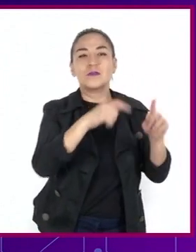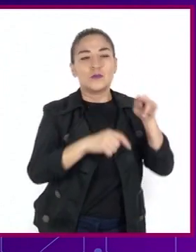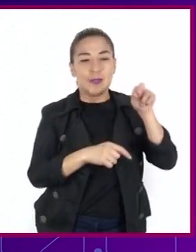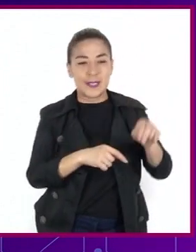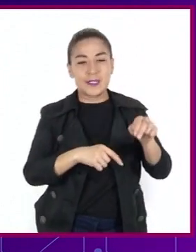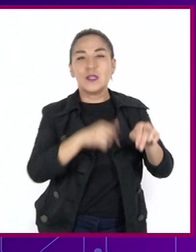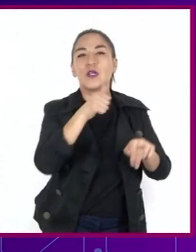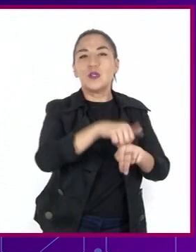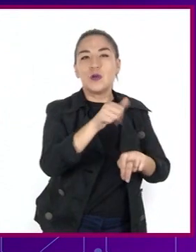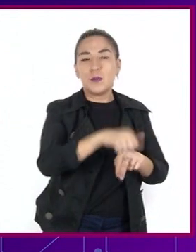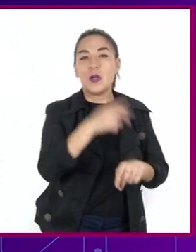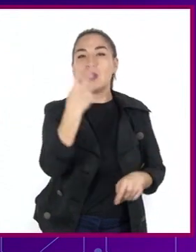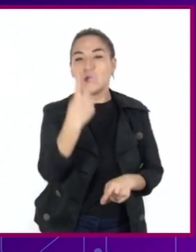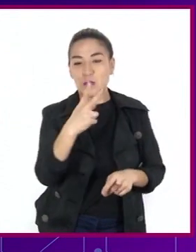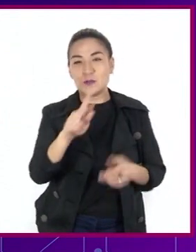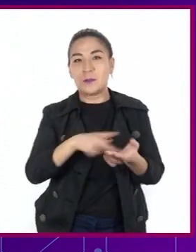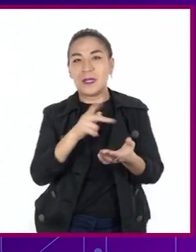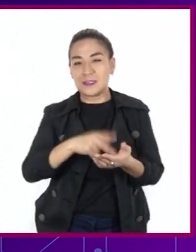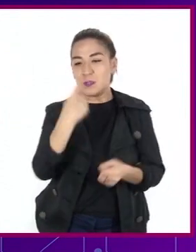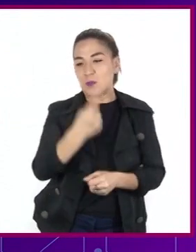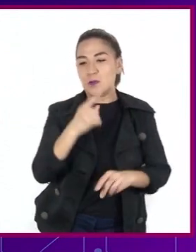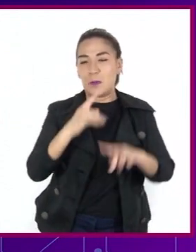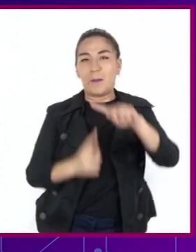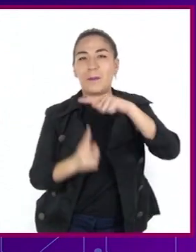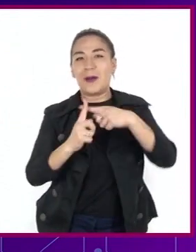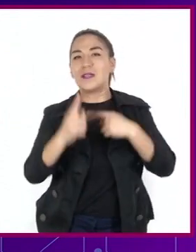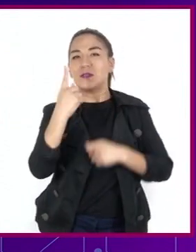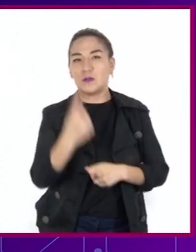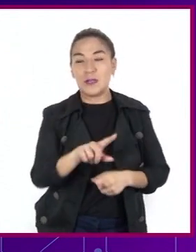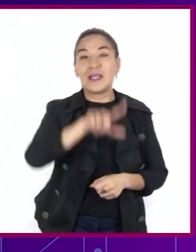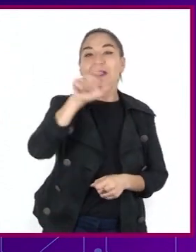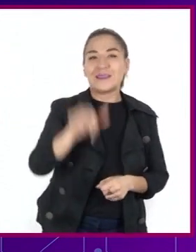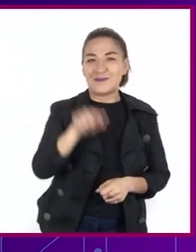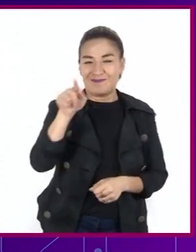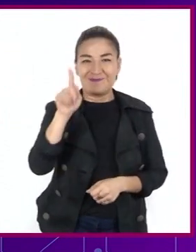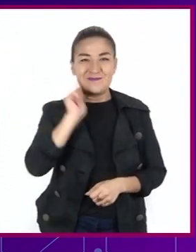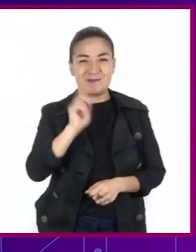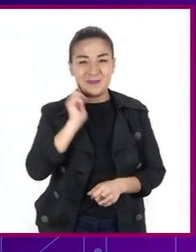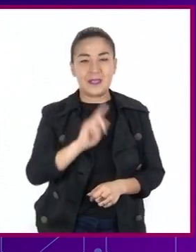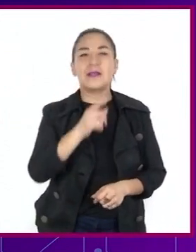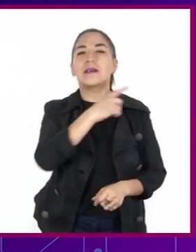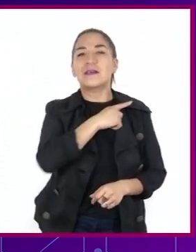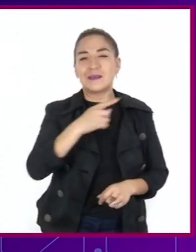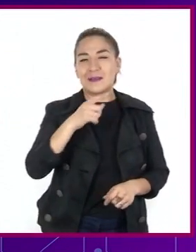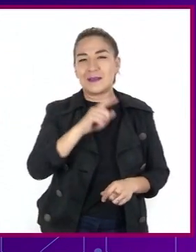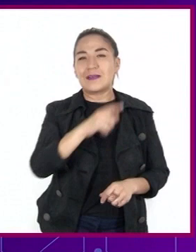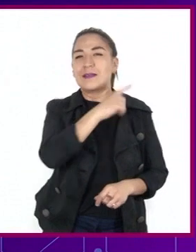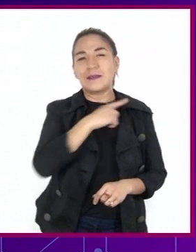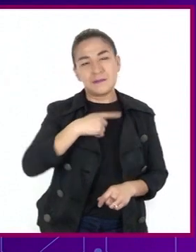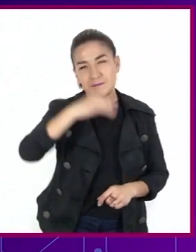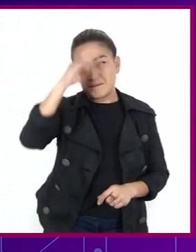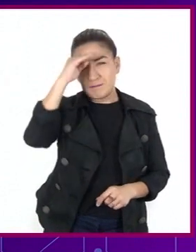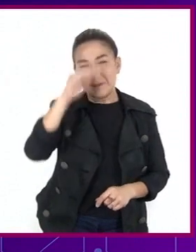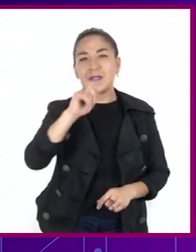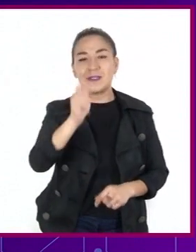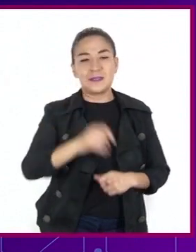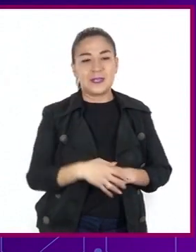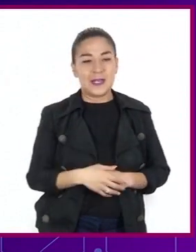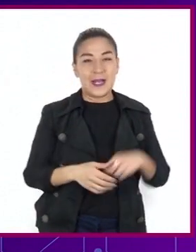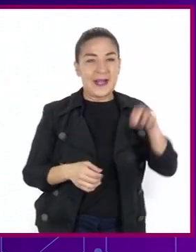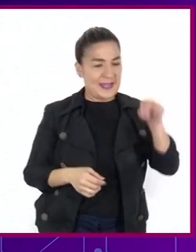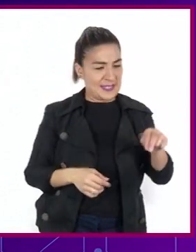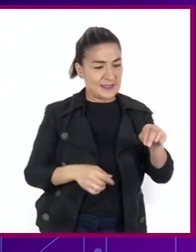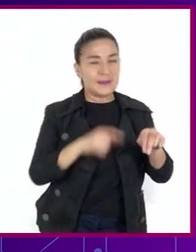va a ser 2 veces 1 más 1. Después, ella lleva su razonamiento al siguiente caso. Es decir, en el lugar de